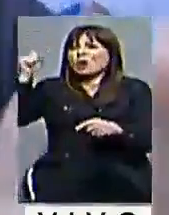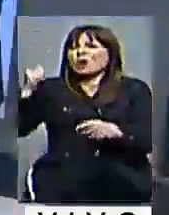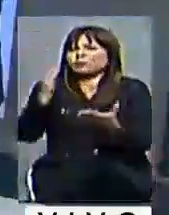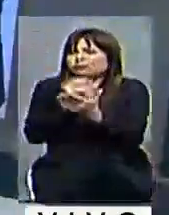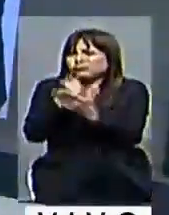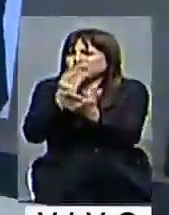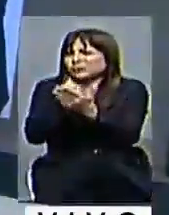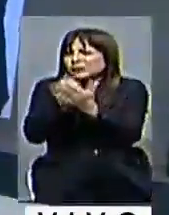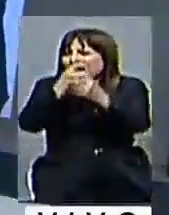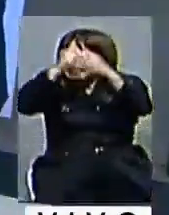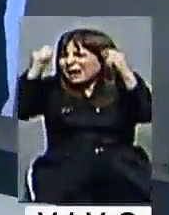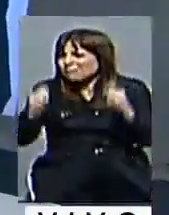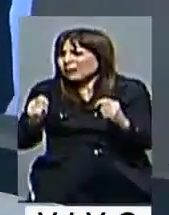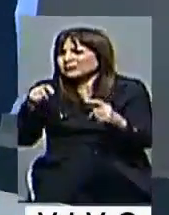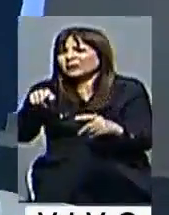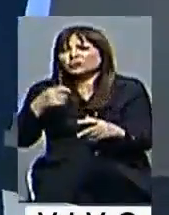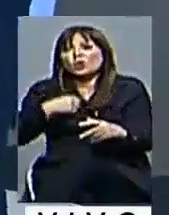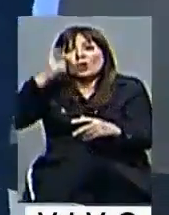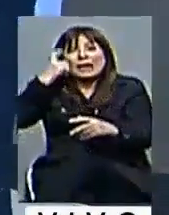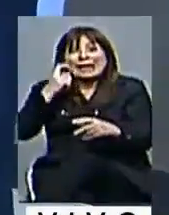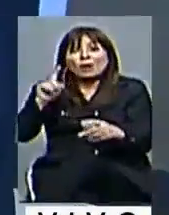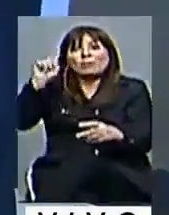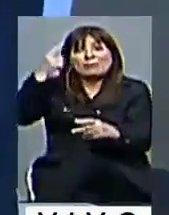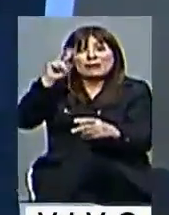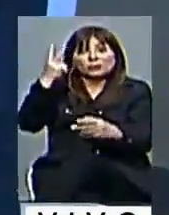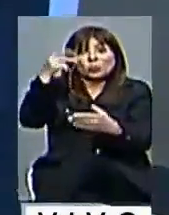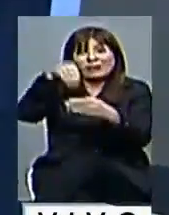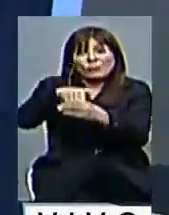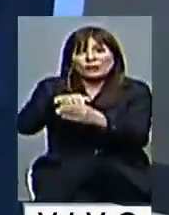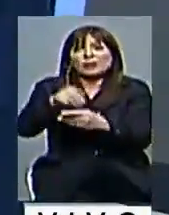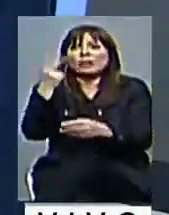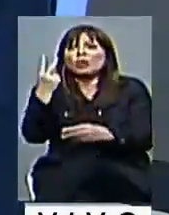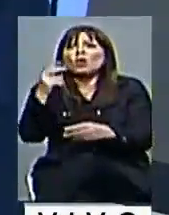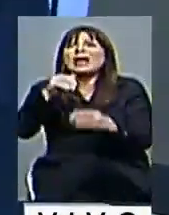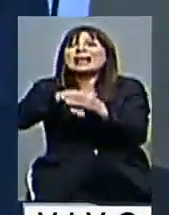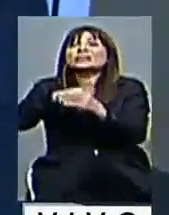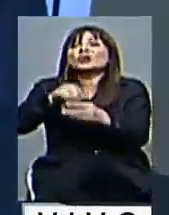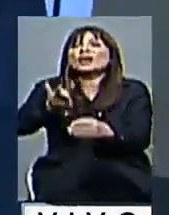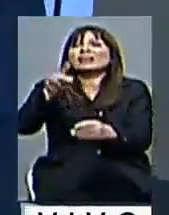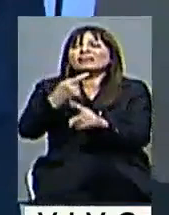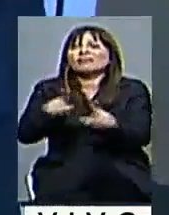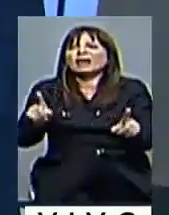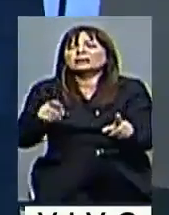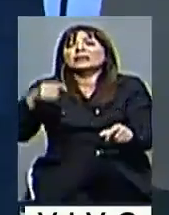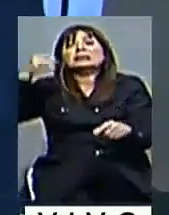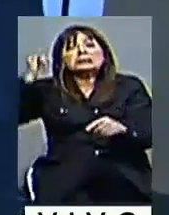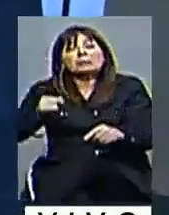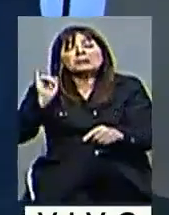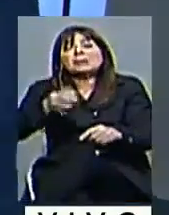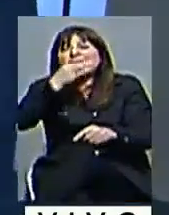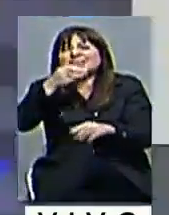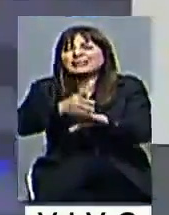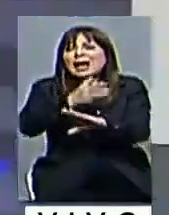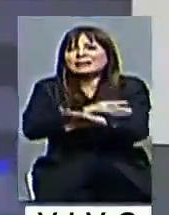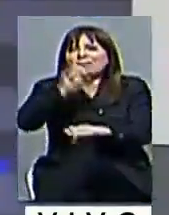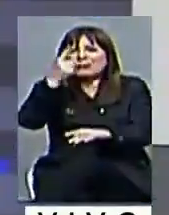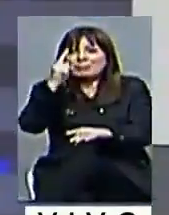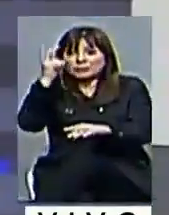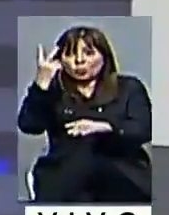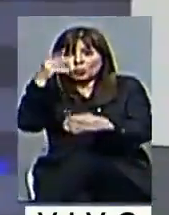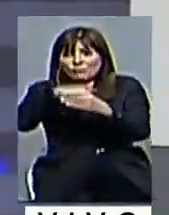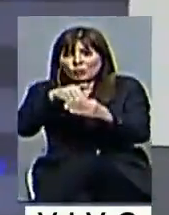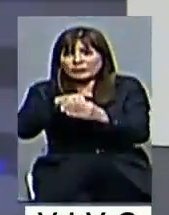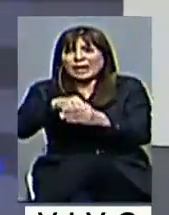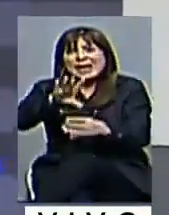sea, como nunca antes, la primera y la segunda vuelta fueron dos elecciones distintas. Porque siempre se decía antes que la primera y la segunda vuelta